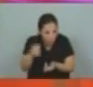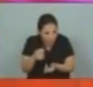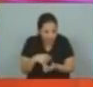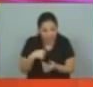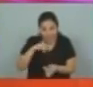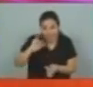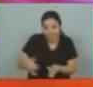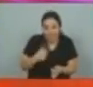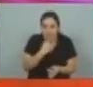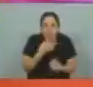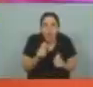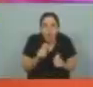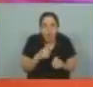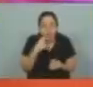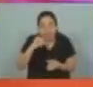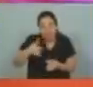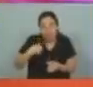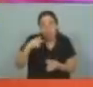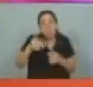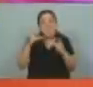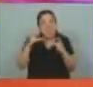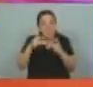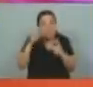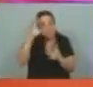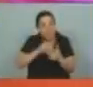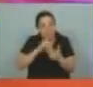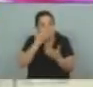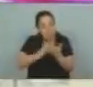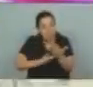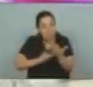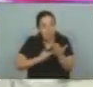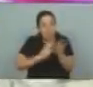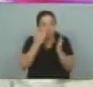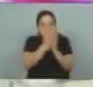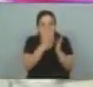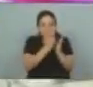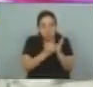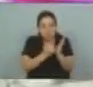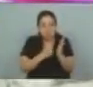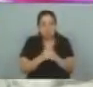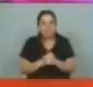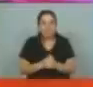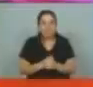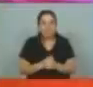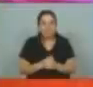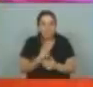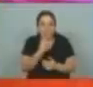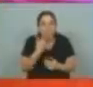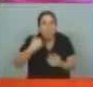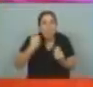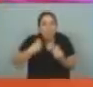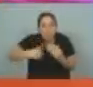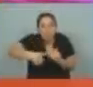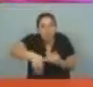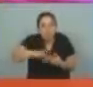¿Y cómo se compra un terreno? Y por internet, y te traen todos los papeles de propiedad. Nadie es anticonstitucional. ¿Y cuándo vas a ir a la